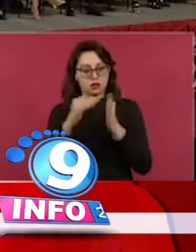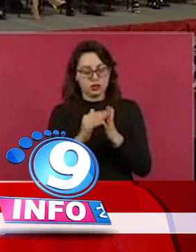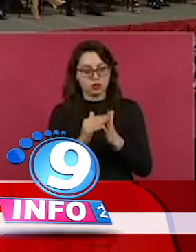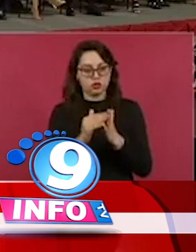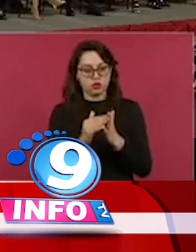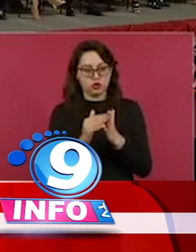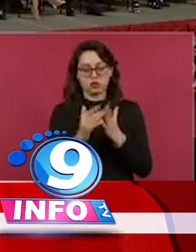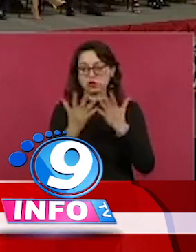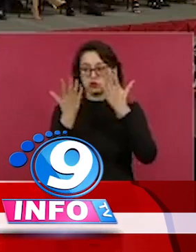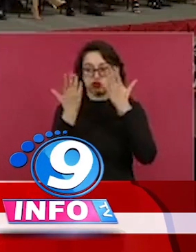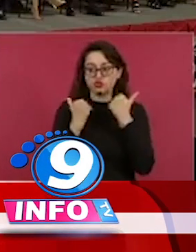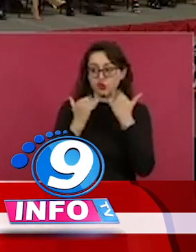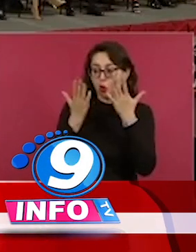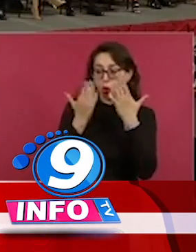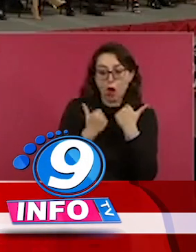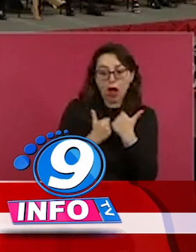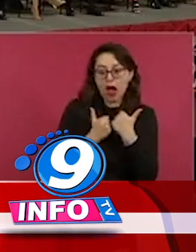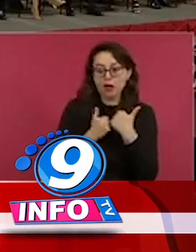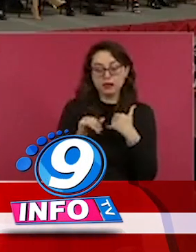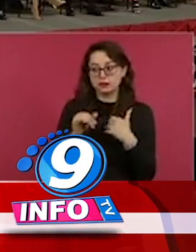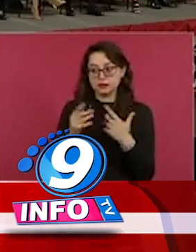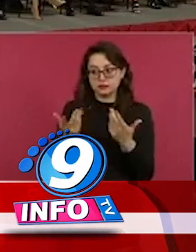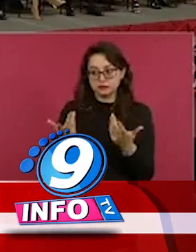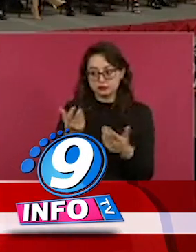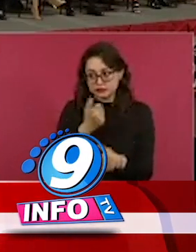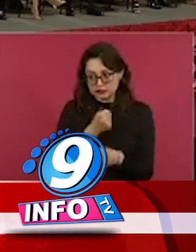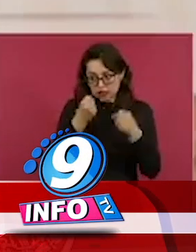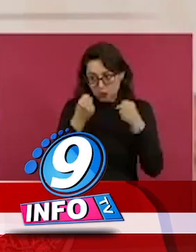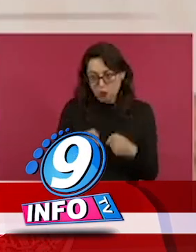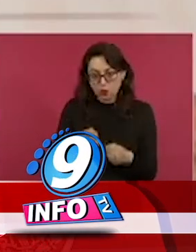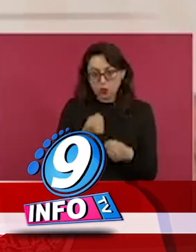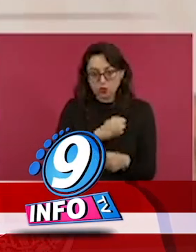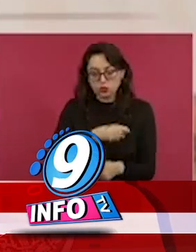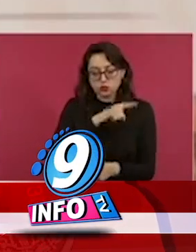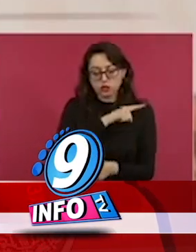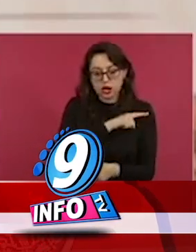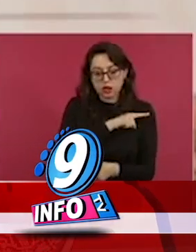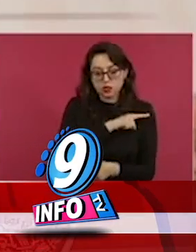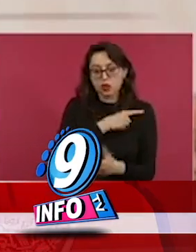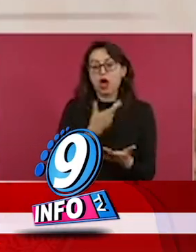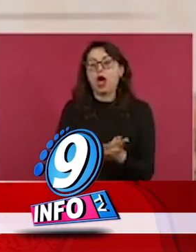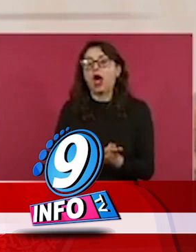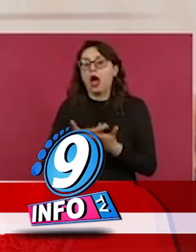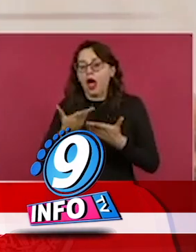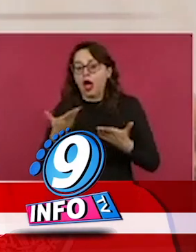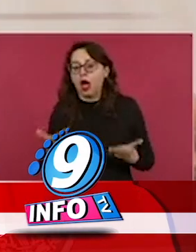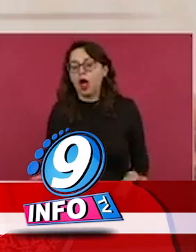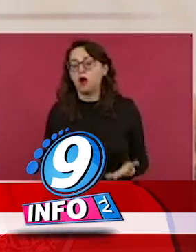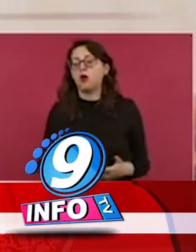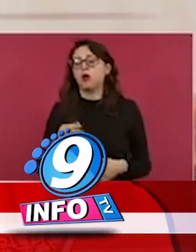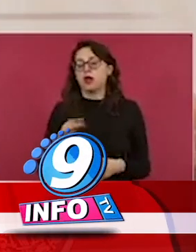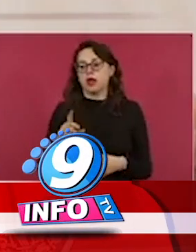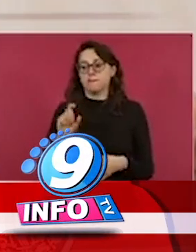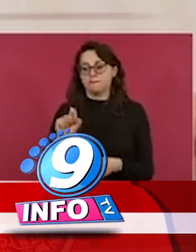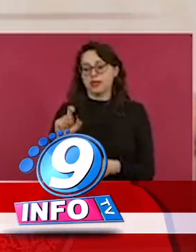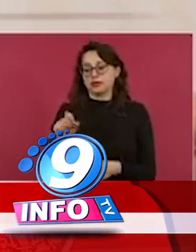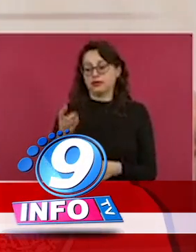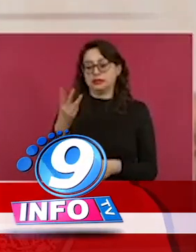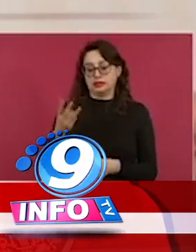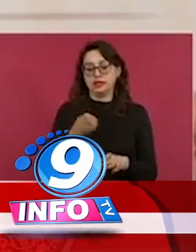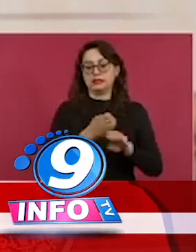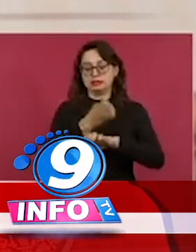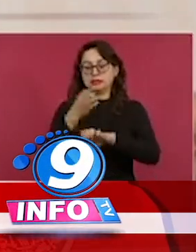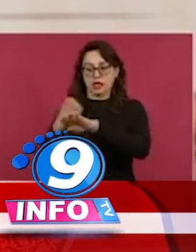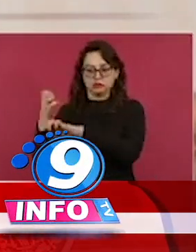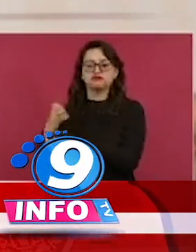cuentan con seguridad social in bienestar atenderá en 23 estados a 53.2 millones de